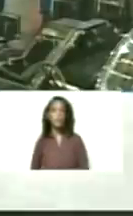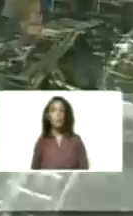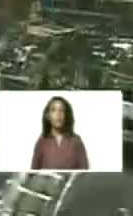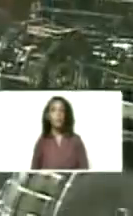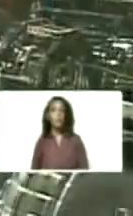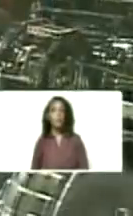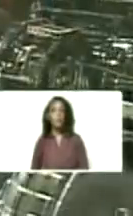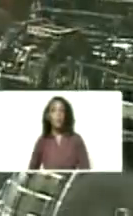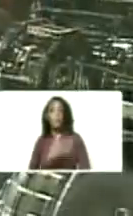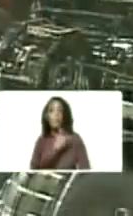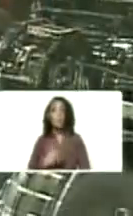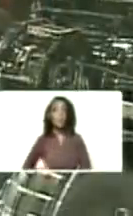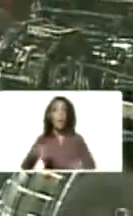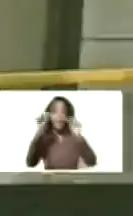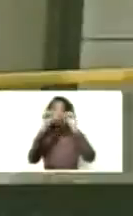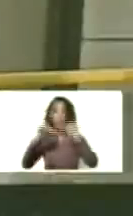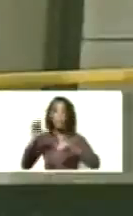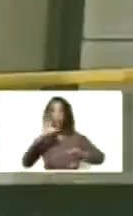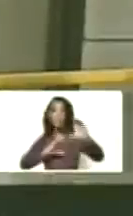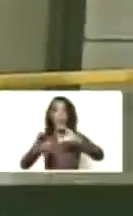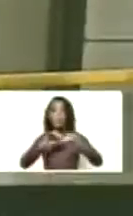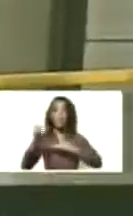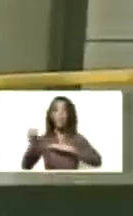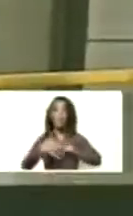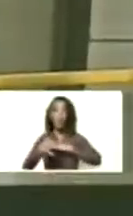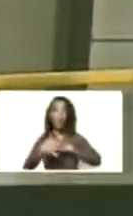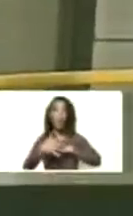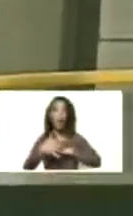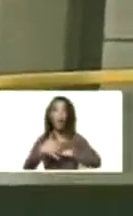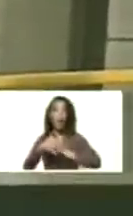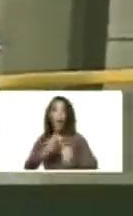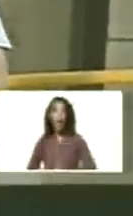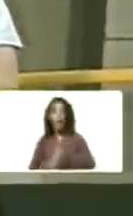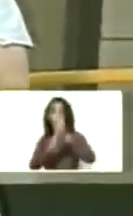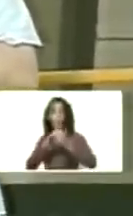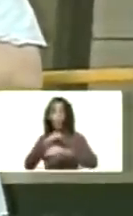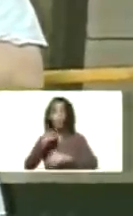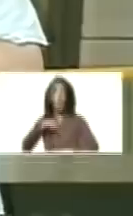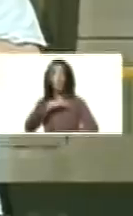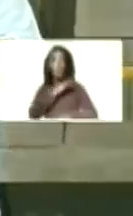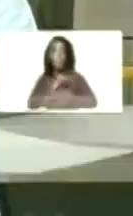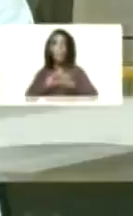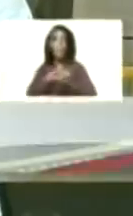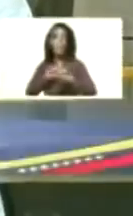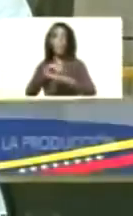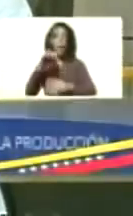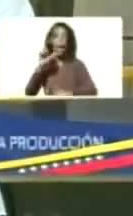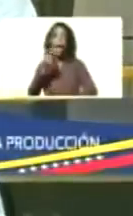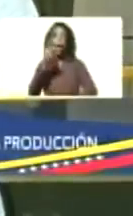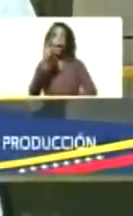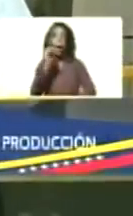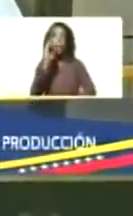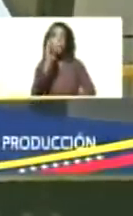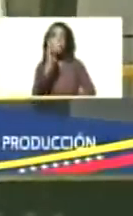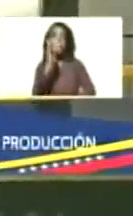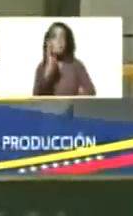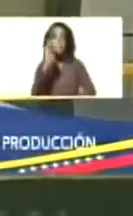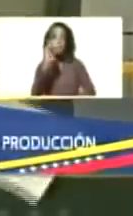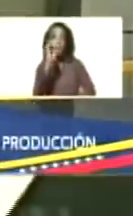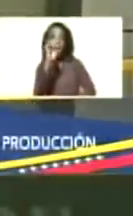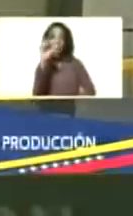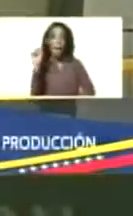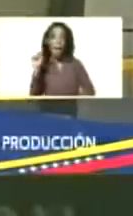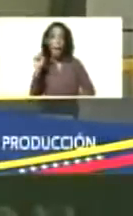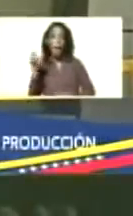para el sistema de ciencia y tecnología, para el liderazgo de nuestra ministra Gabriela Jiménez, compañía de los trabajadores, el liderazgo